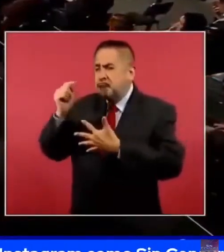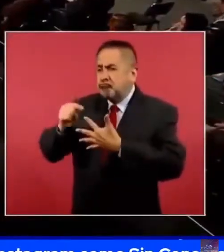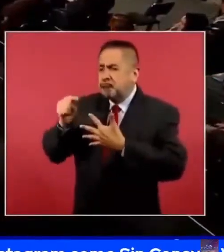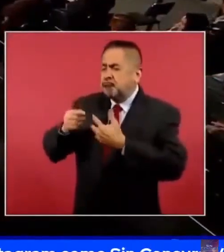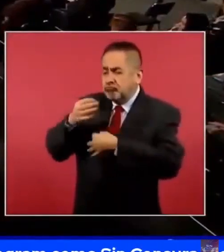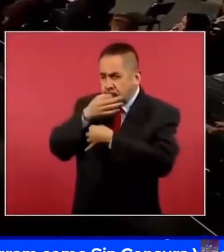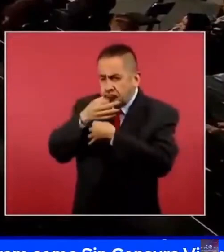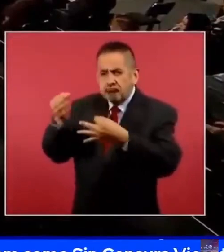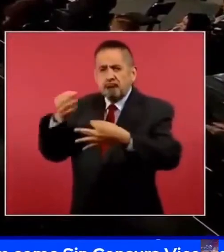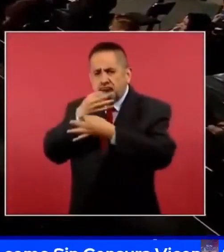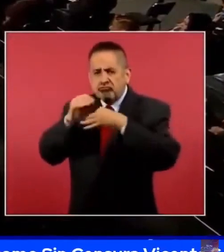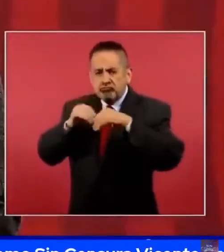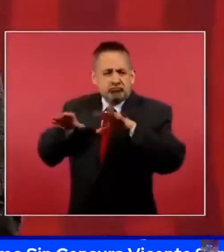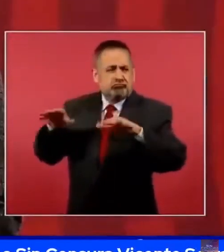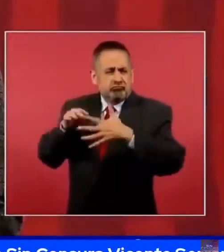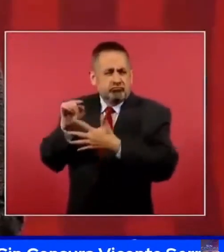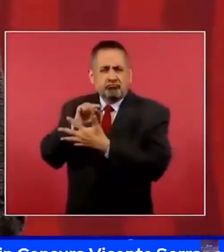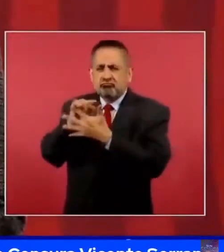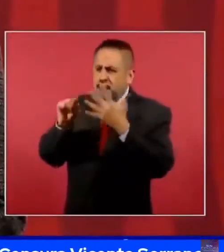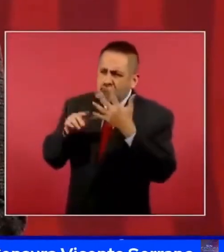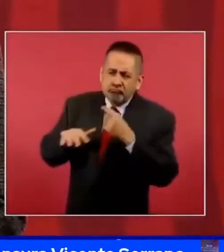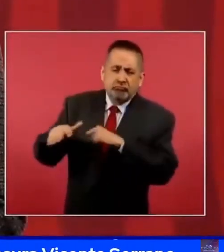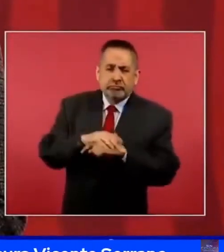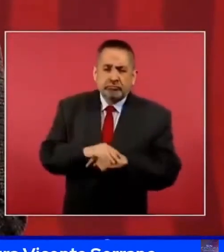Repito, no hay texto sin contexto,